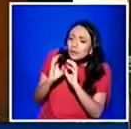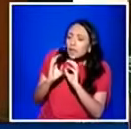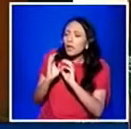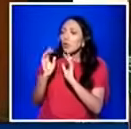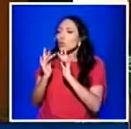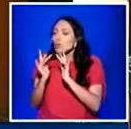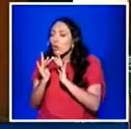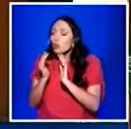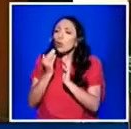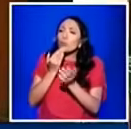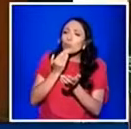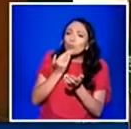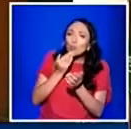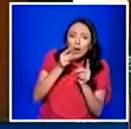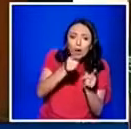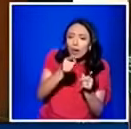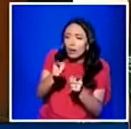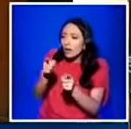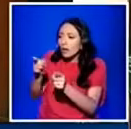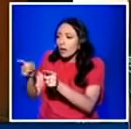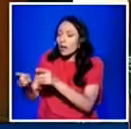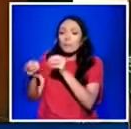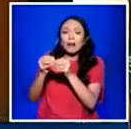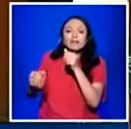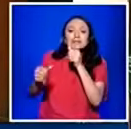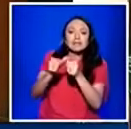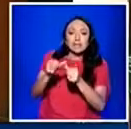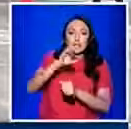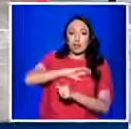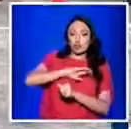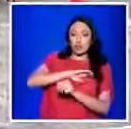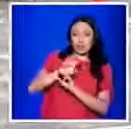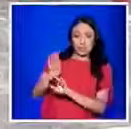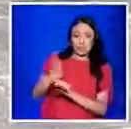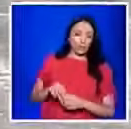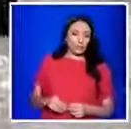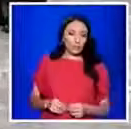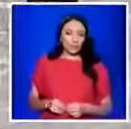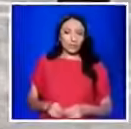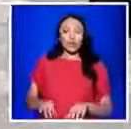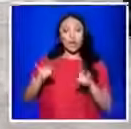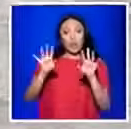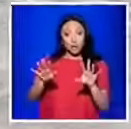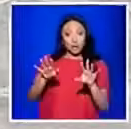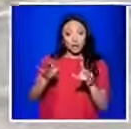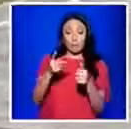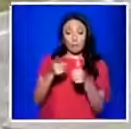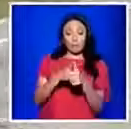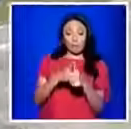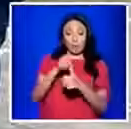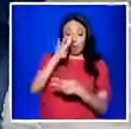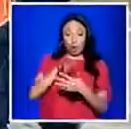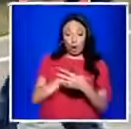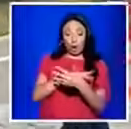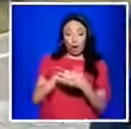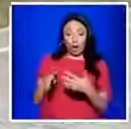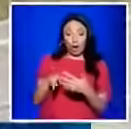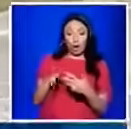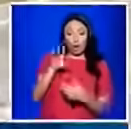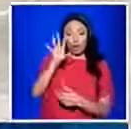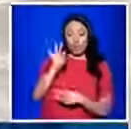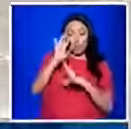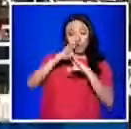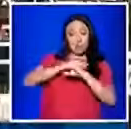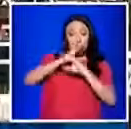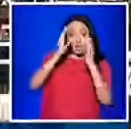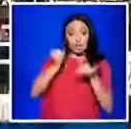solo sitio y que tengan la cercanía del hogar al alcance. Esta iniciativa visitará en su primer cronograma, a partir de las 9